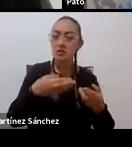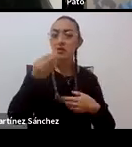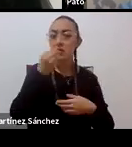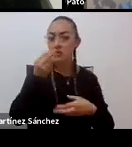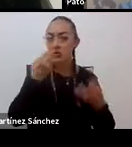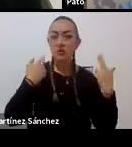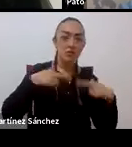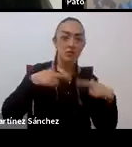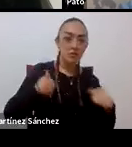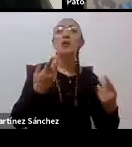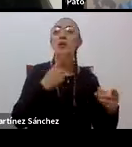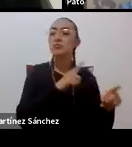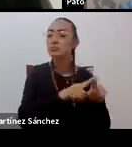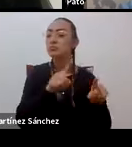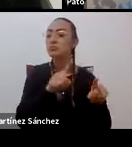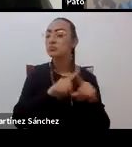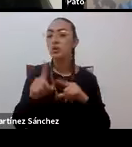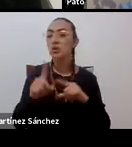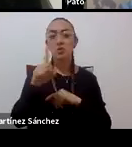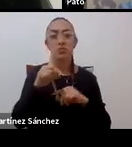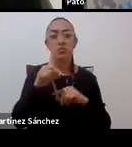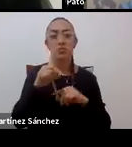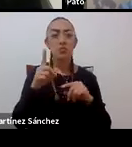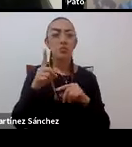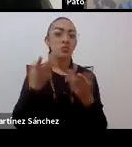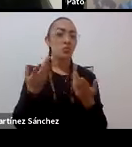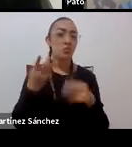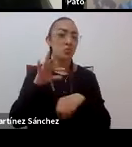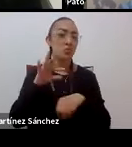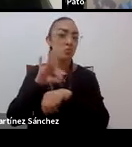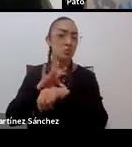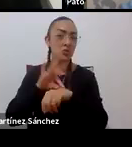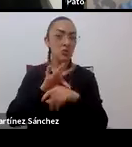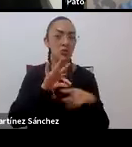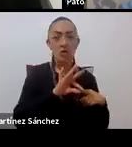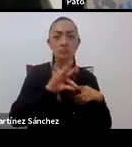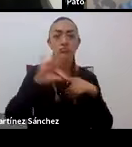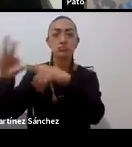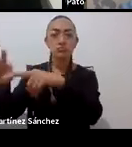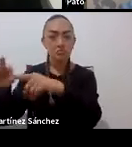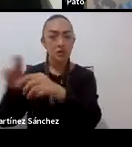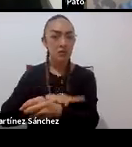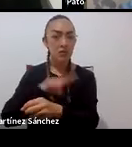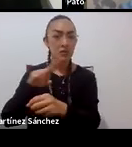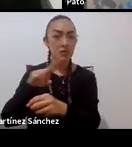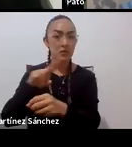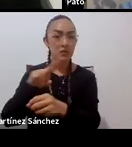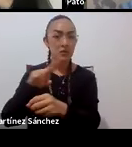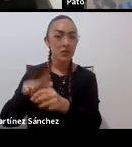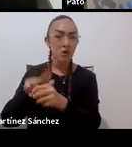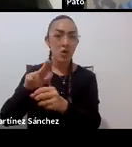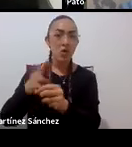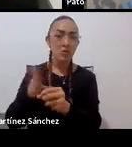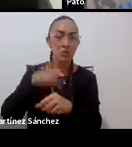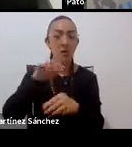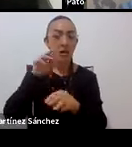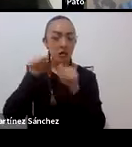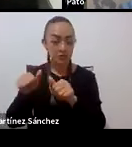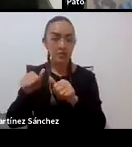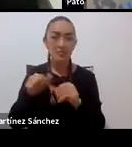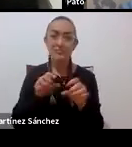que era doctora lo llevó a una clínica, en fin, ¿no? Como se desatan muchos procesos que al final del